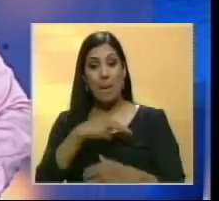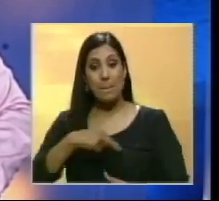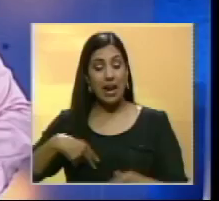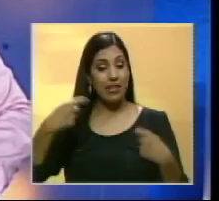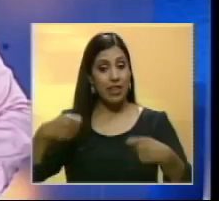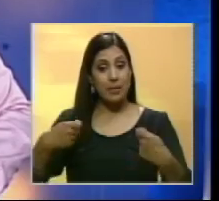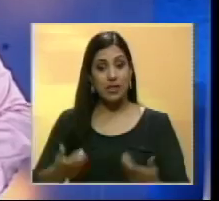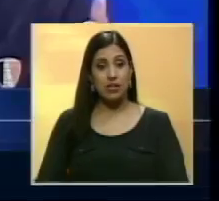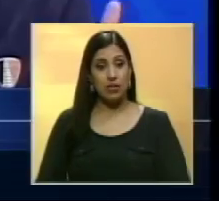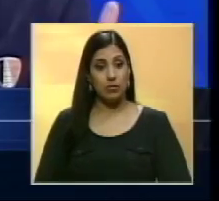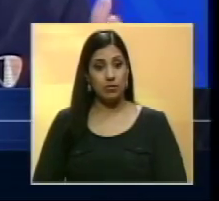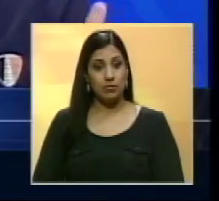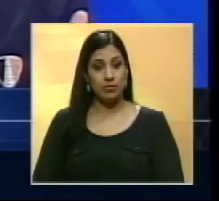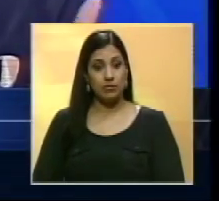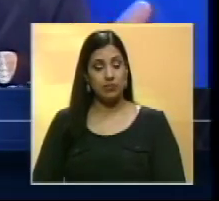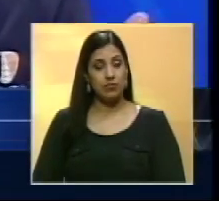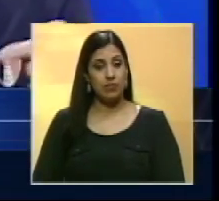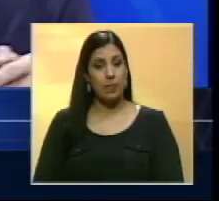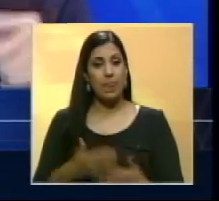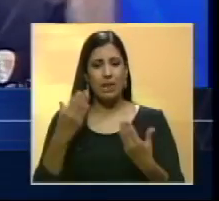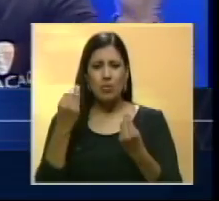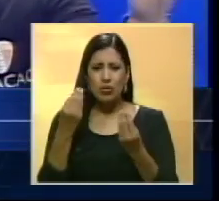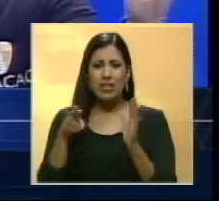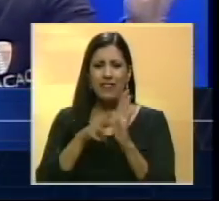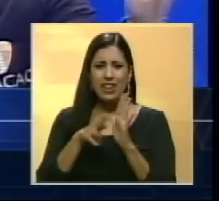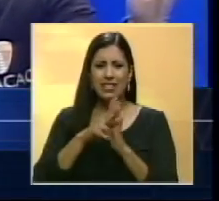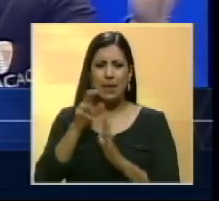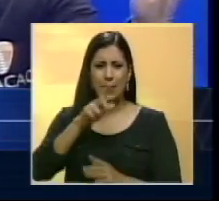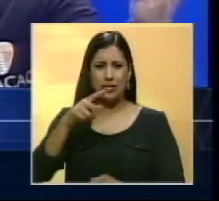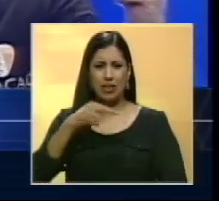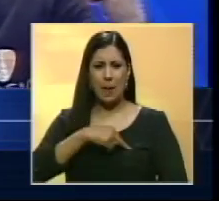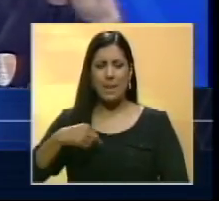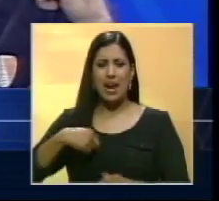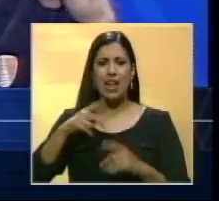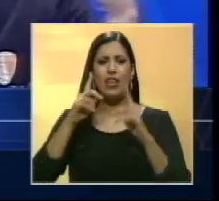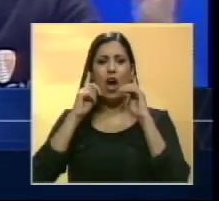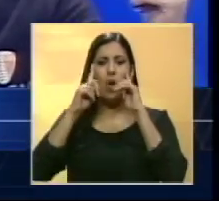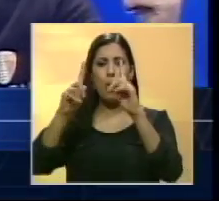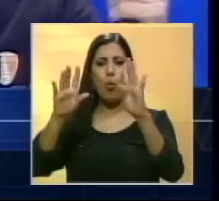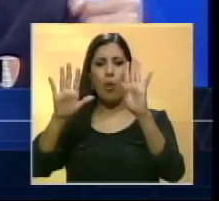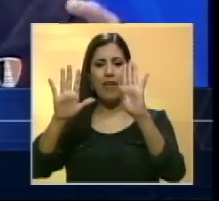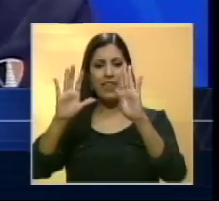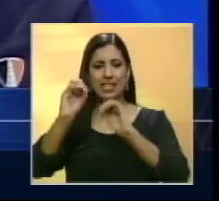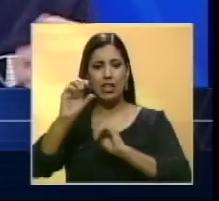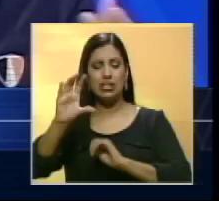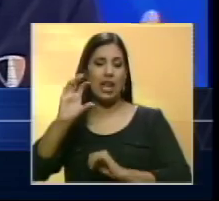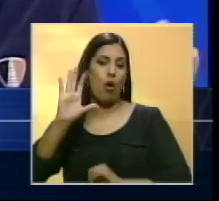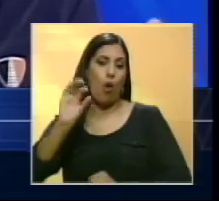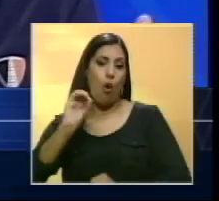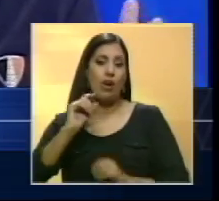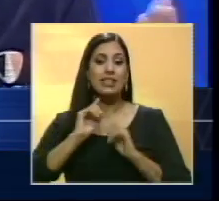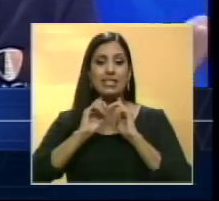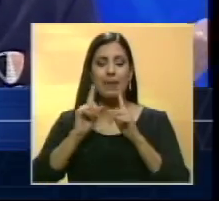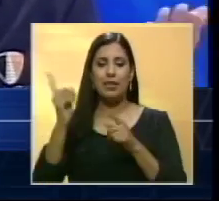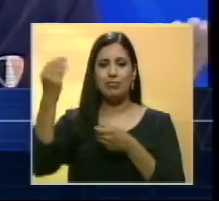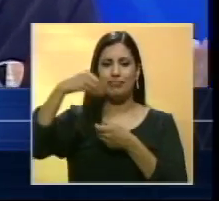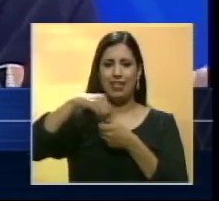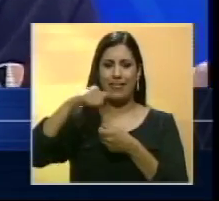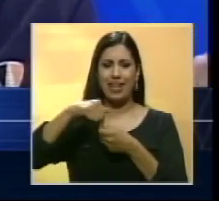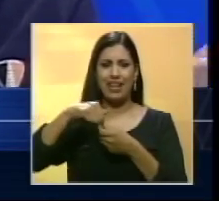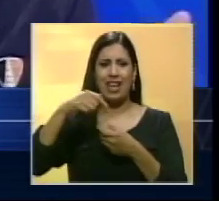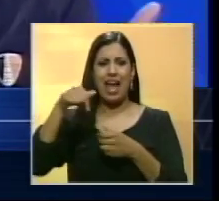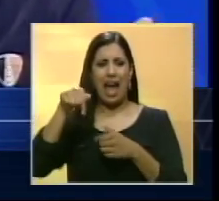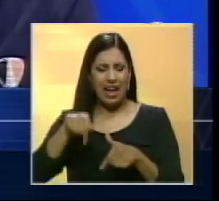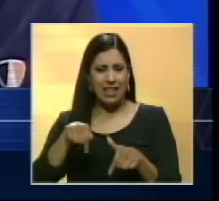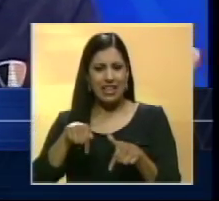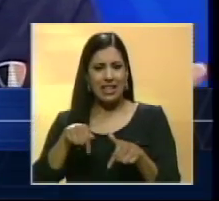bandas organizadas. Muchas veces el que delinque está en la Cota 905 o está en el cementerio y yo me pregunto qué está esperando el